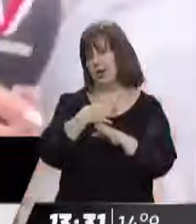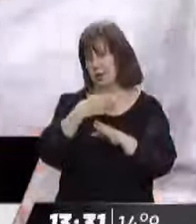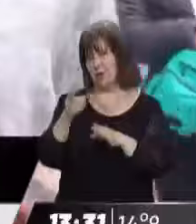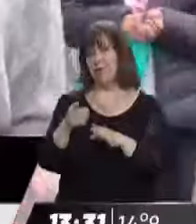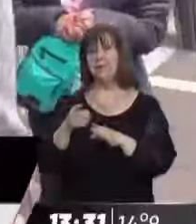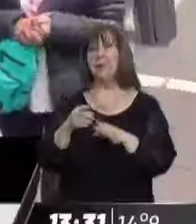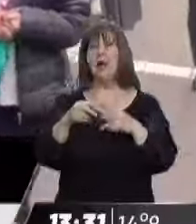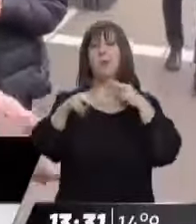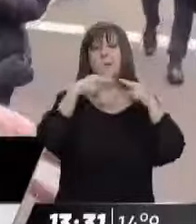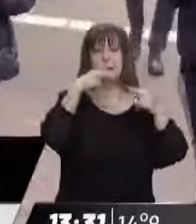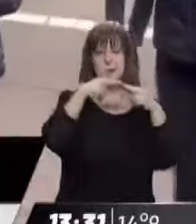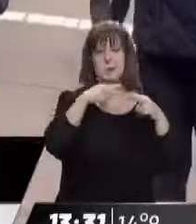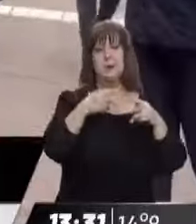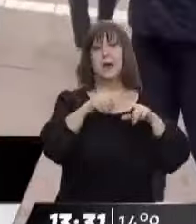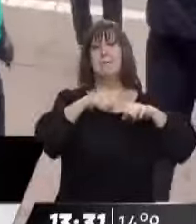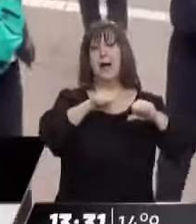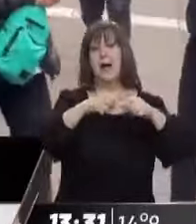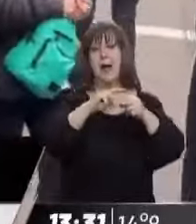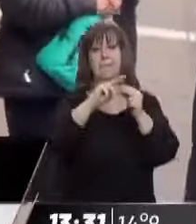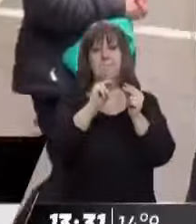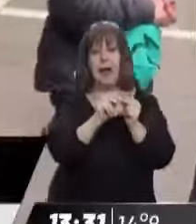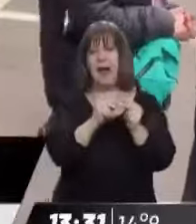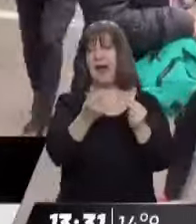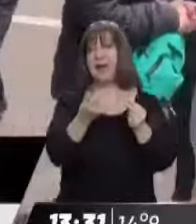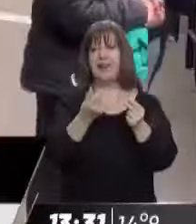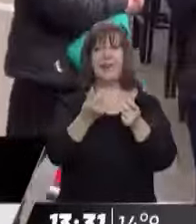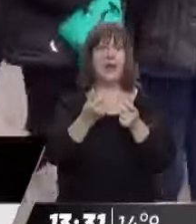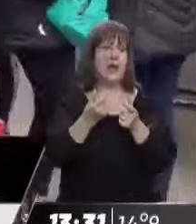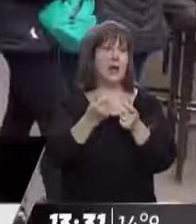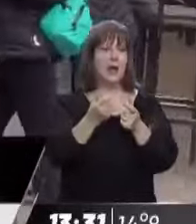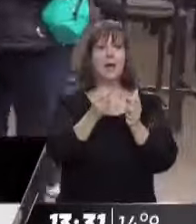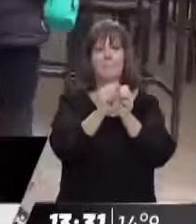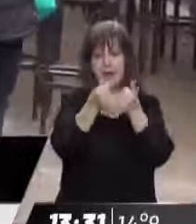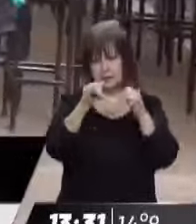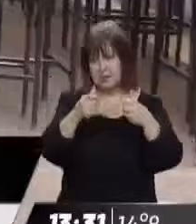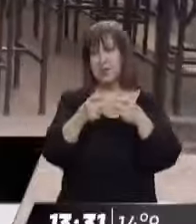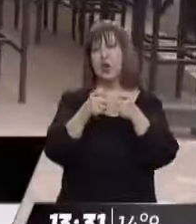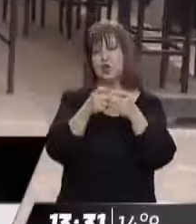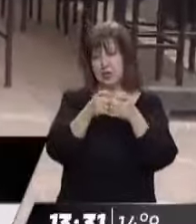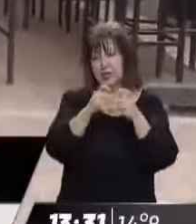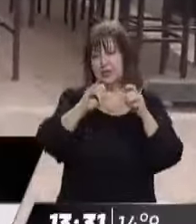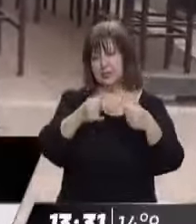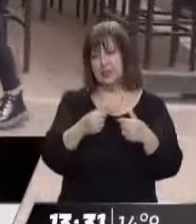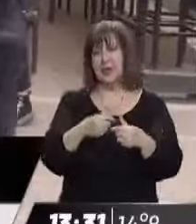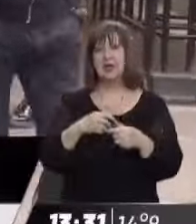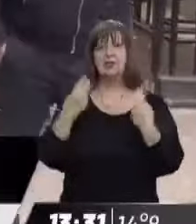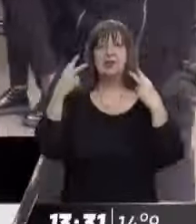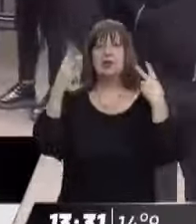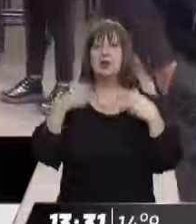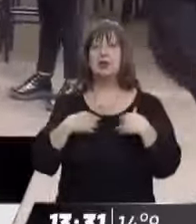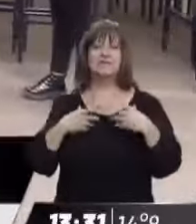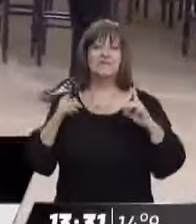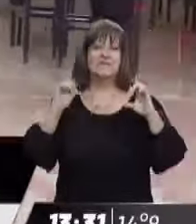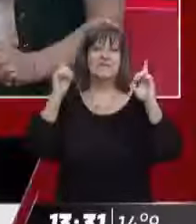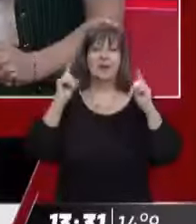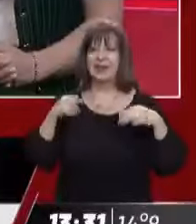incluye gastronomía y panadería, por ejemplo, también pastelería, panadería. Así que los turistas que estén acá en Mendoza, felices porque en realidad ese